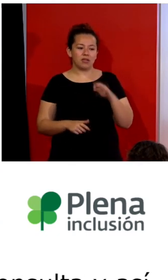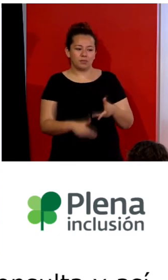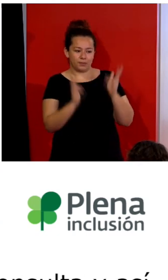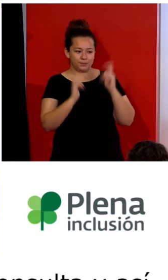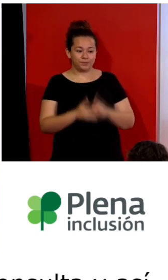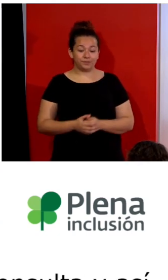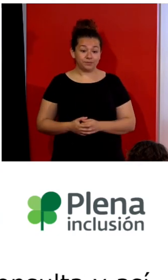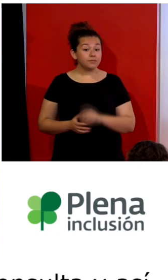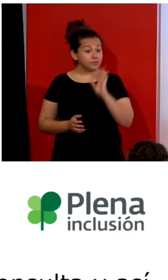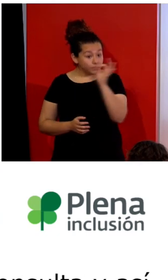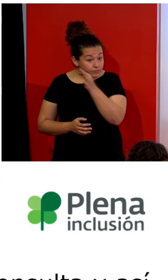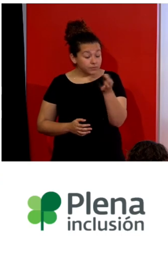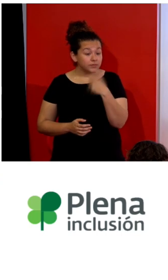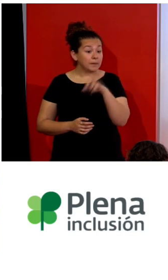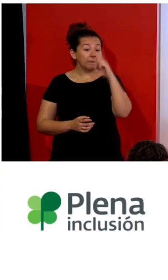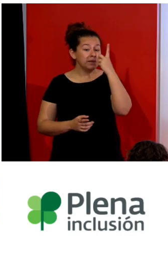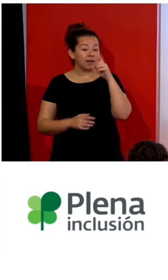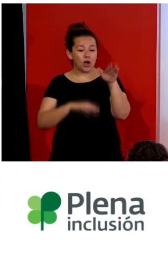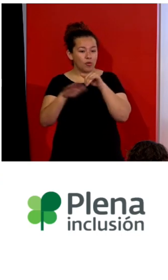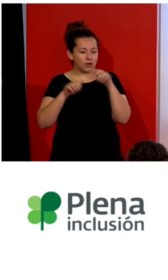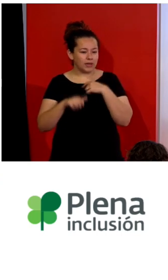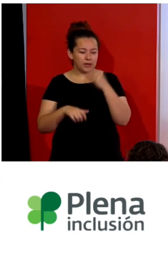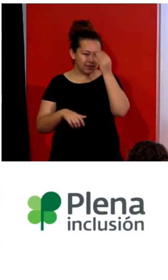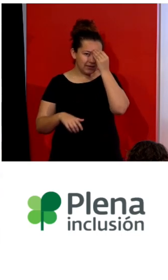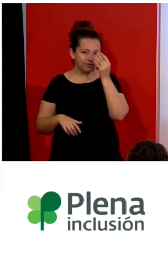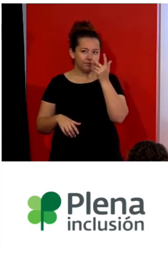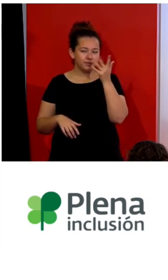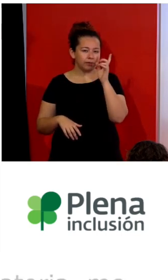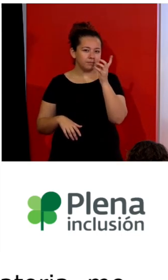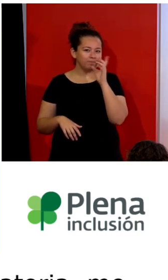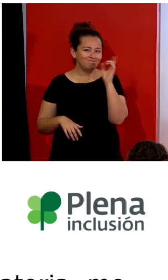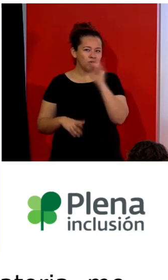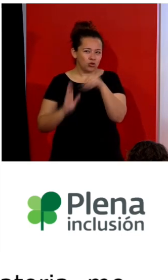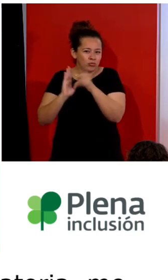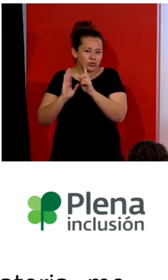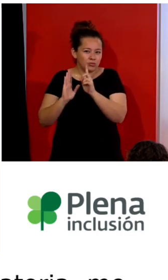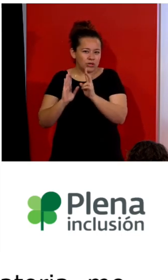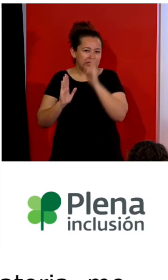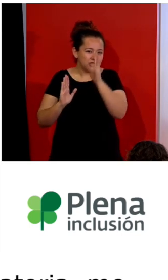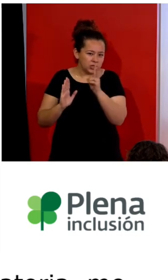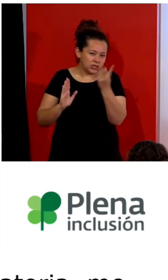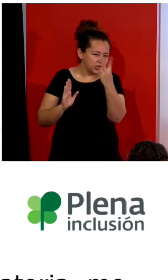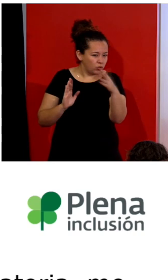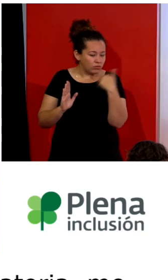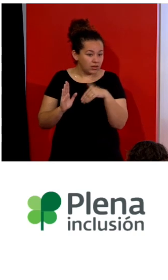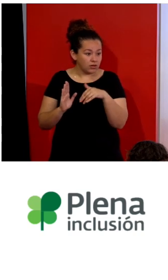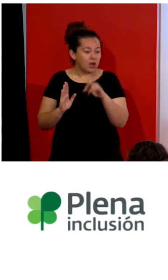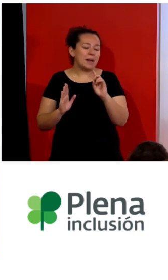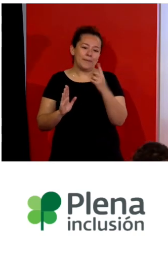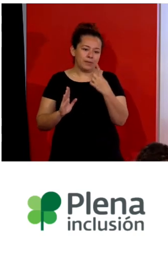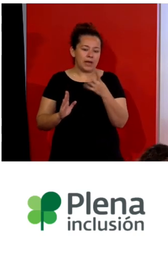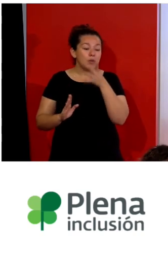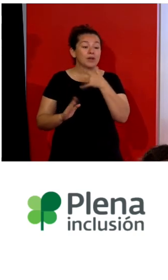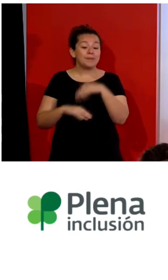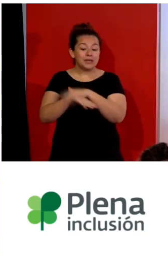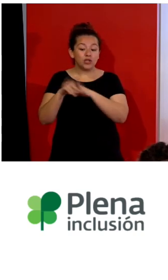Efectivamente, sí. En la primera convocatoria me parece recordar que no lo pusimos, fue en la segunda o no, llegamos a la primera. Sí, llegamos principio. A la primera, porque el Ministerio de Educación